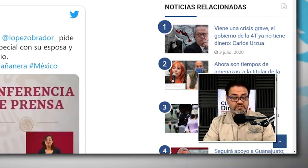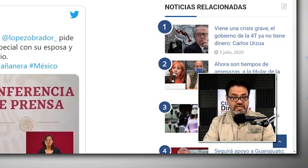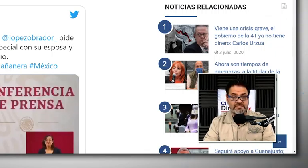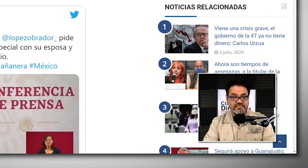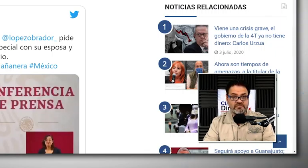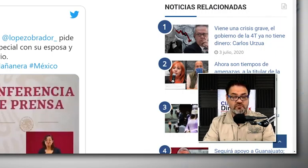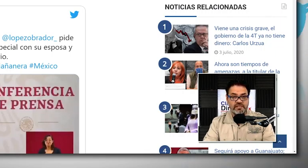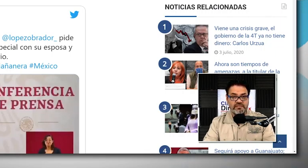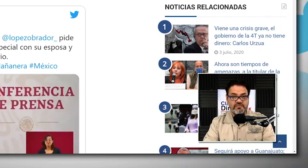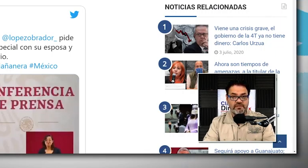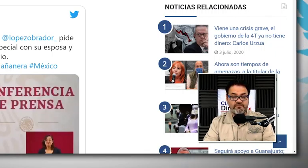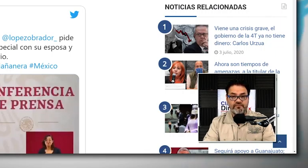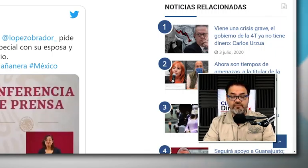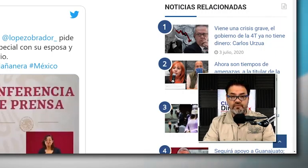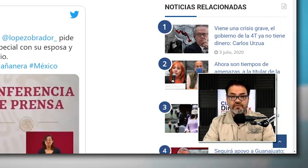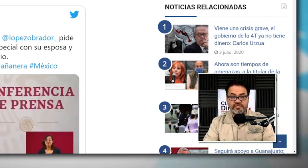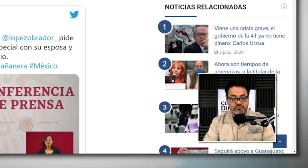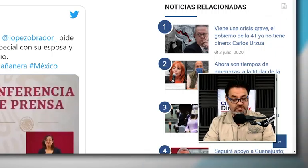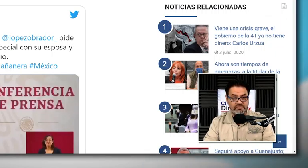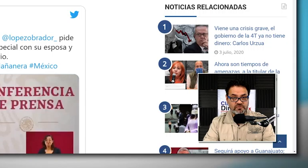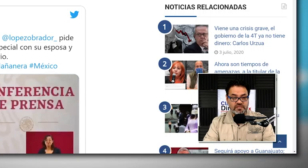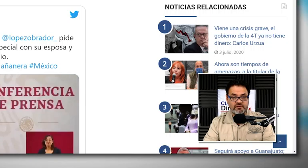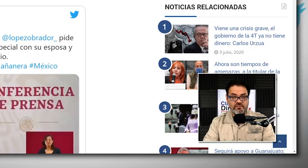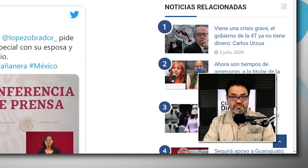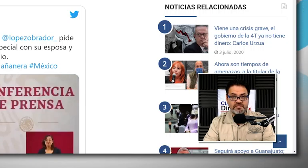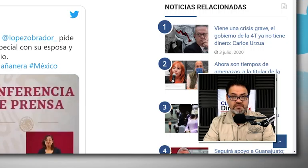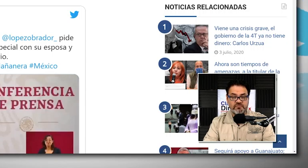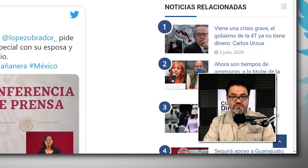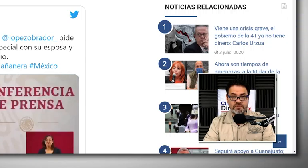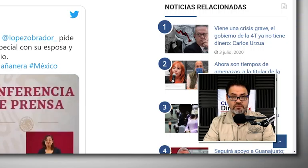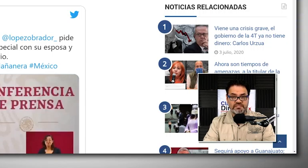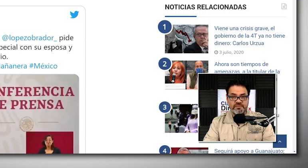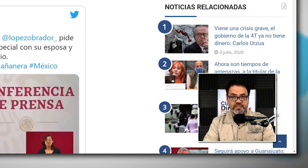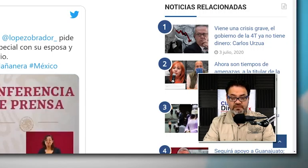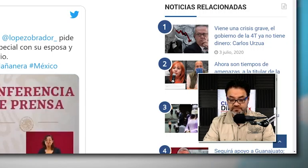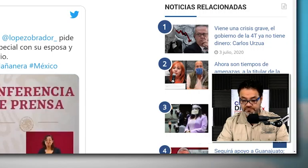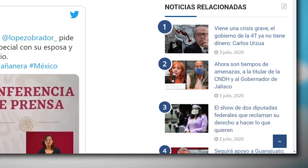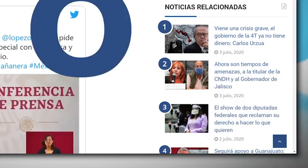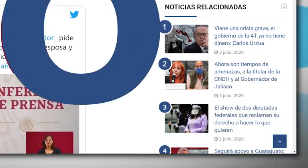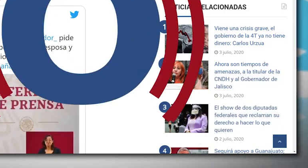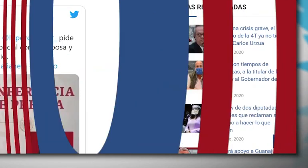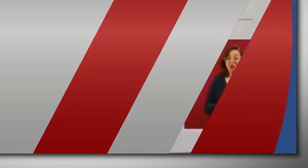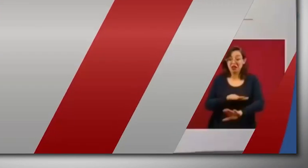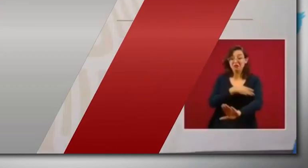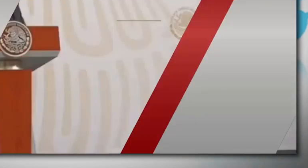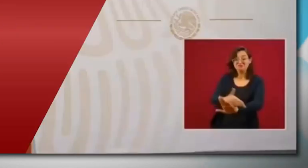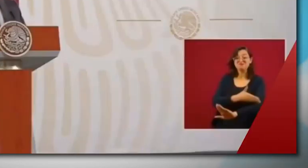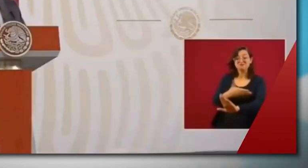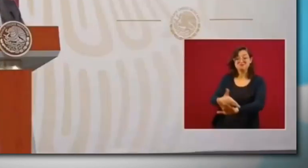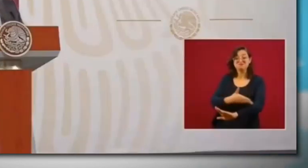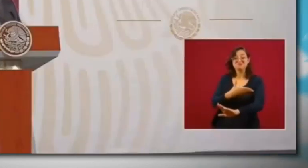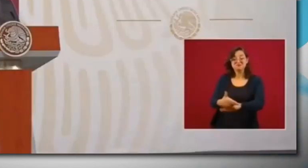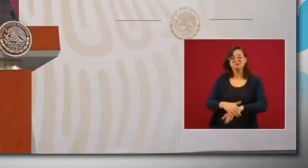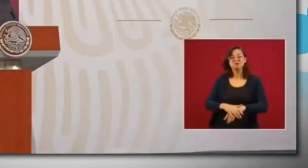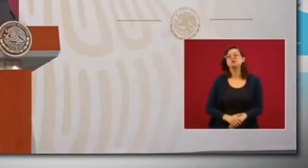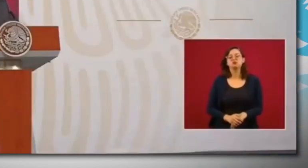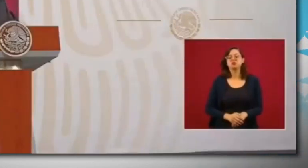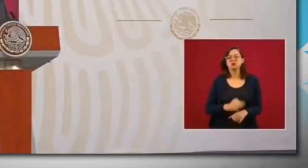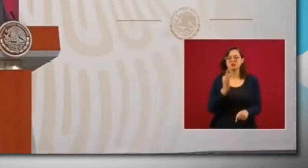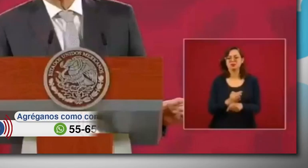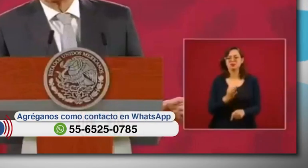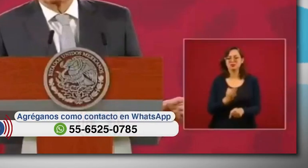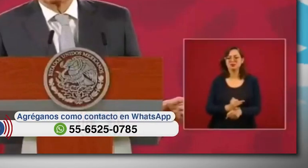pronunciarse sobre el tema escuchamos lo que dijo el presidente lópez obrador esta mañana también eso quiero aprovechar para